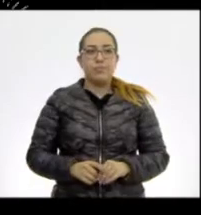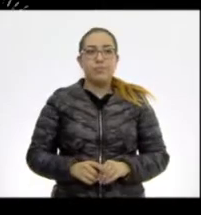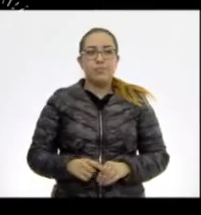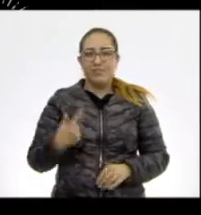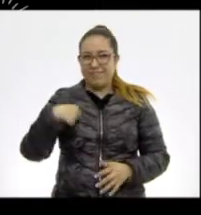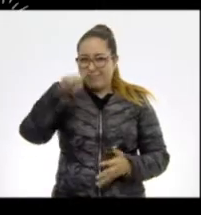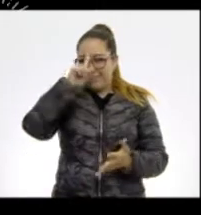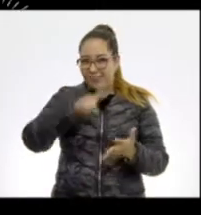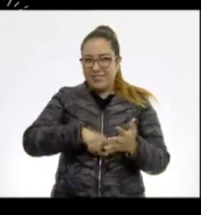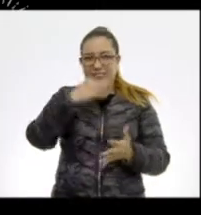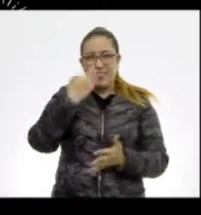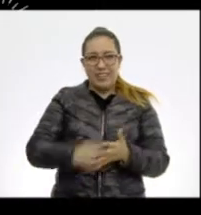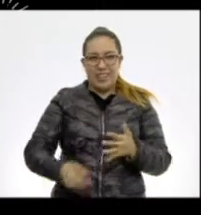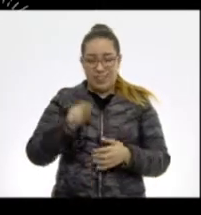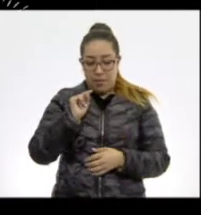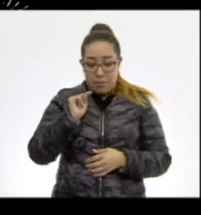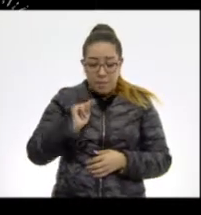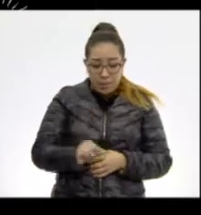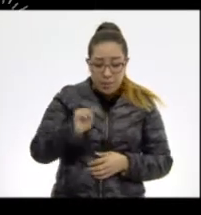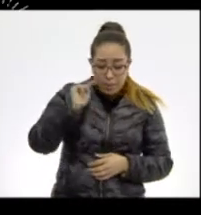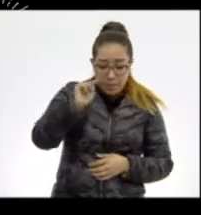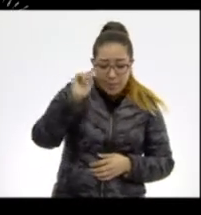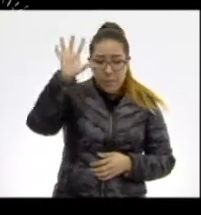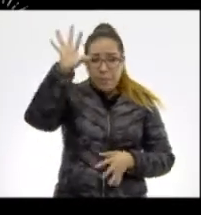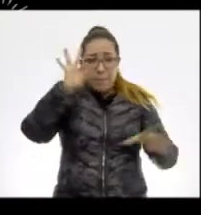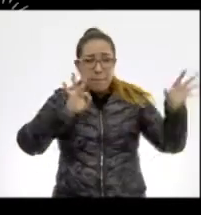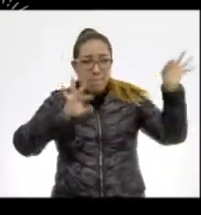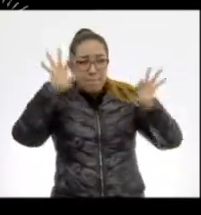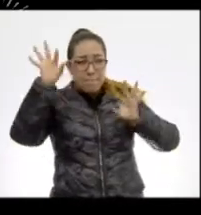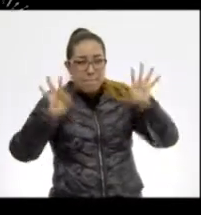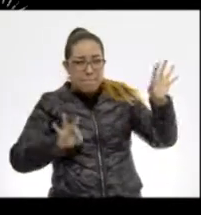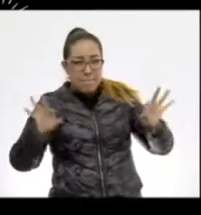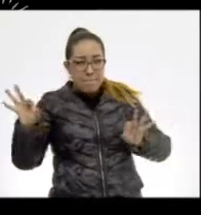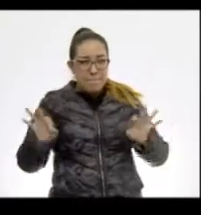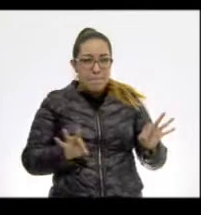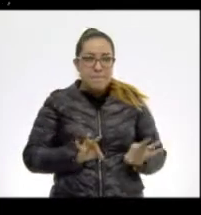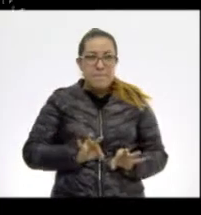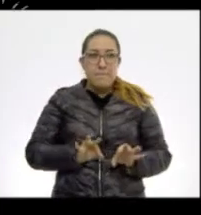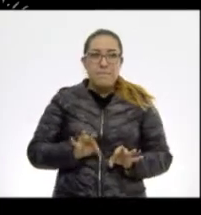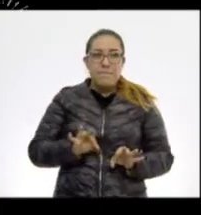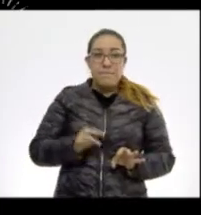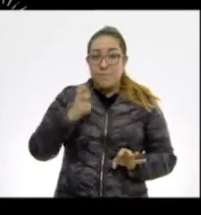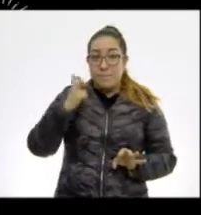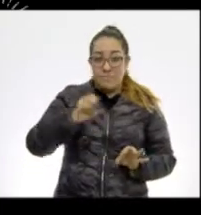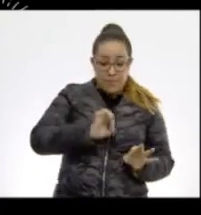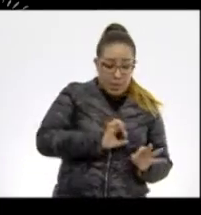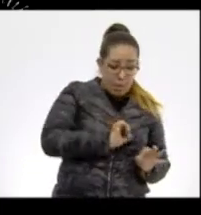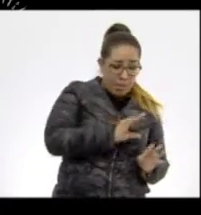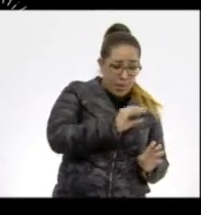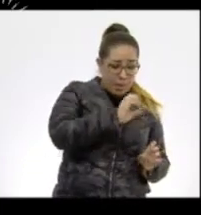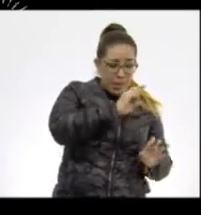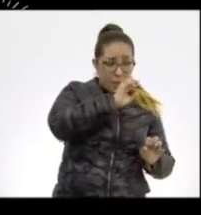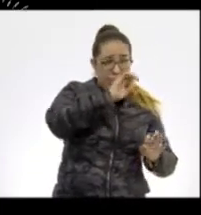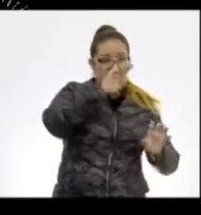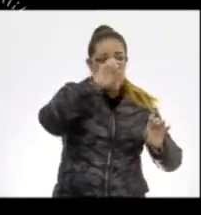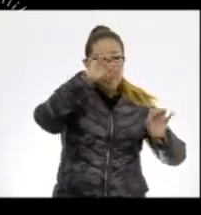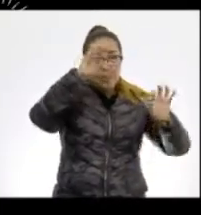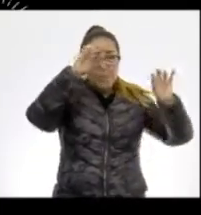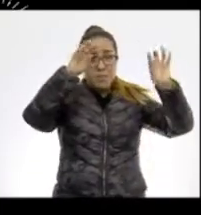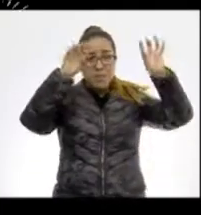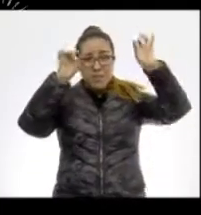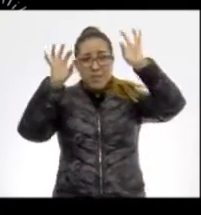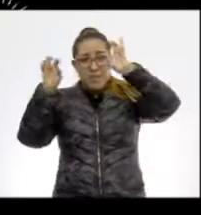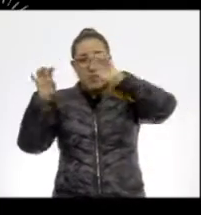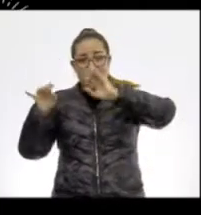falta una en el centro. Y entonces voy recorriendo y ahora sí está completo mi